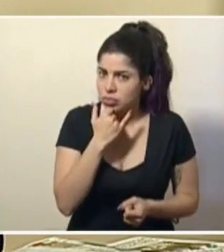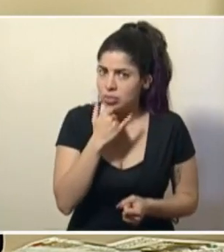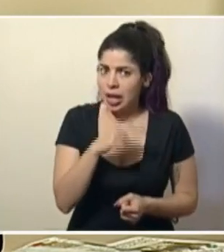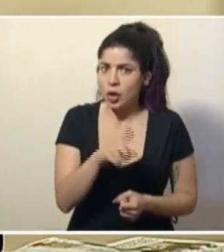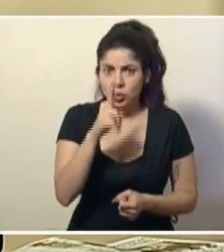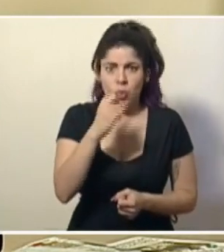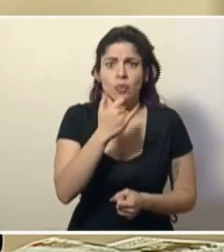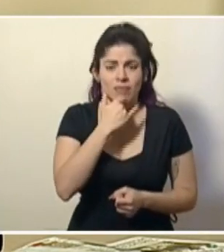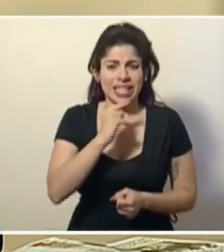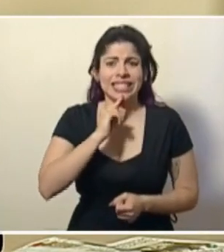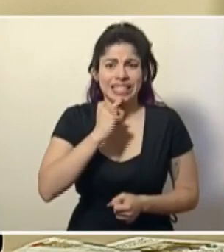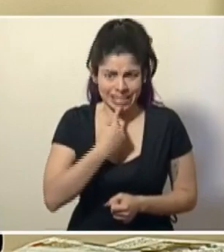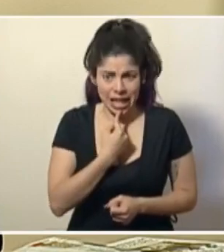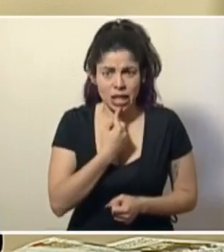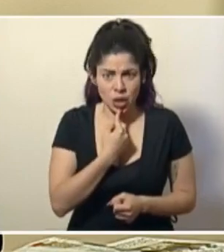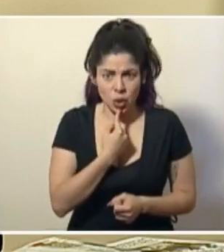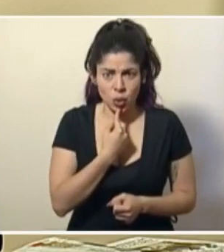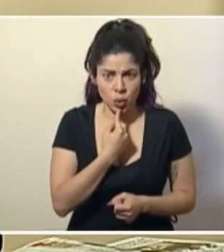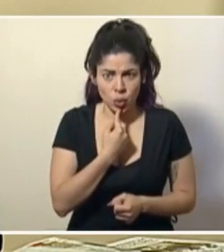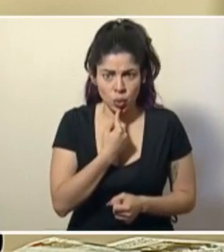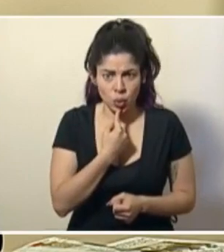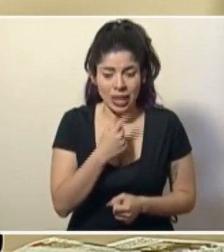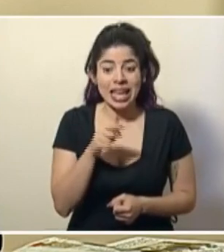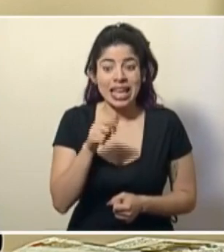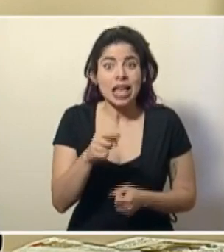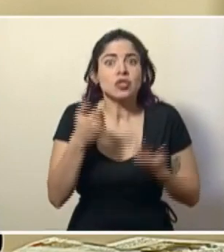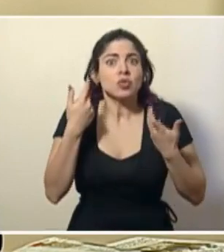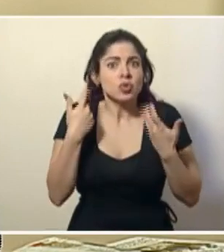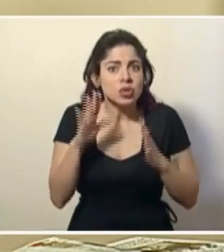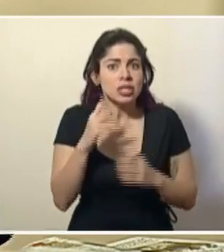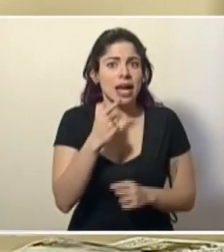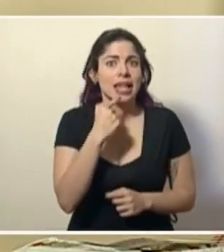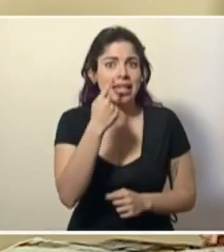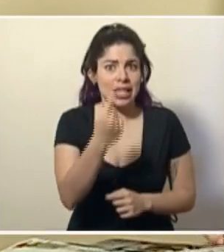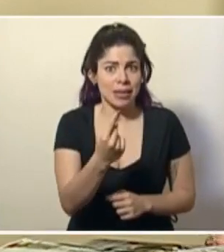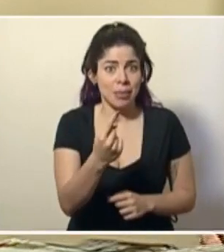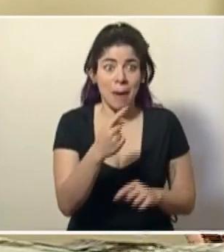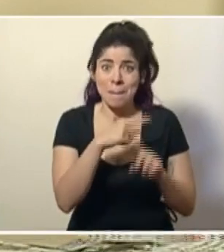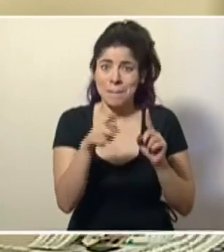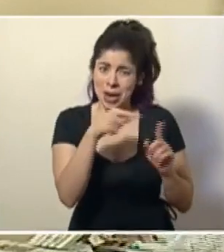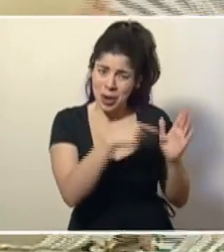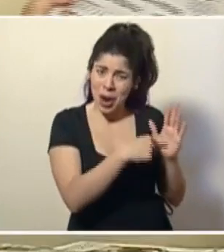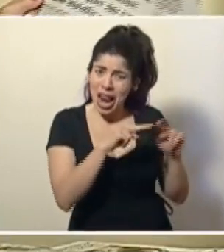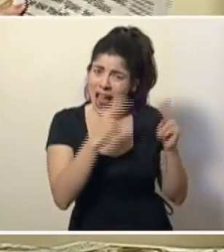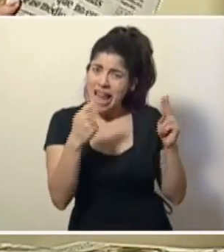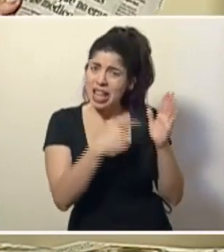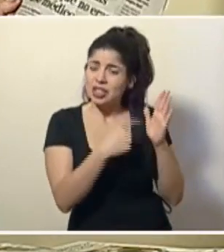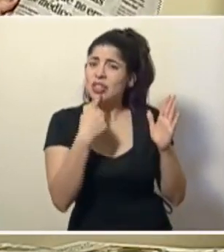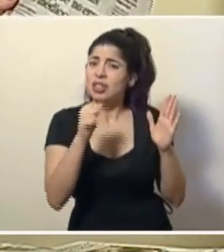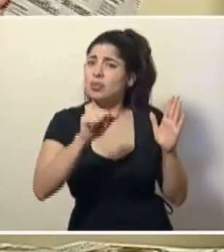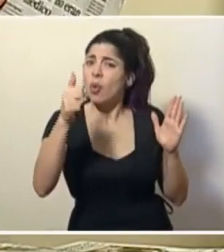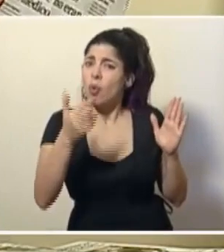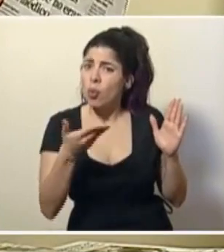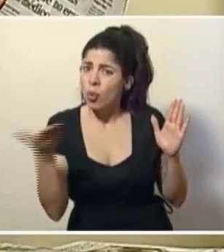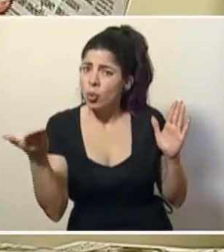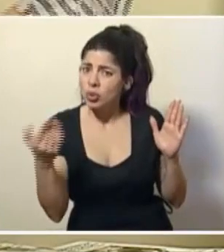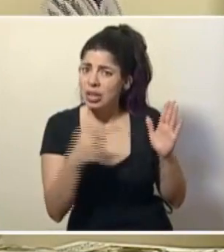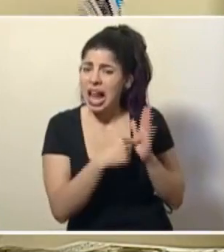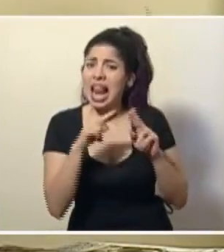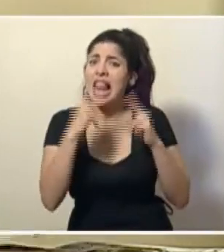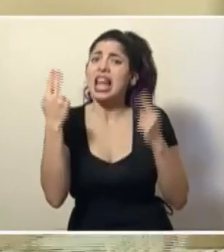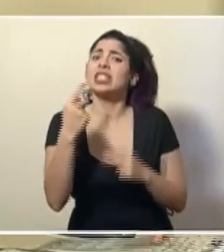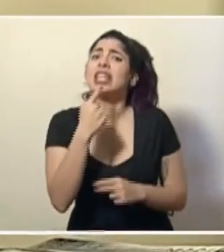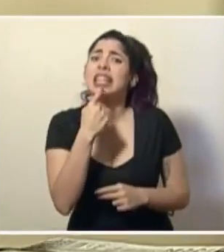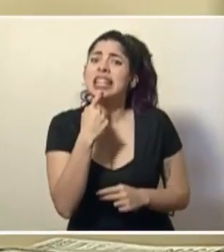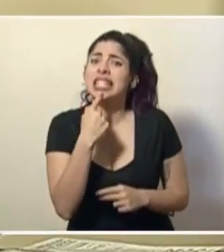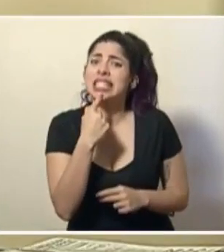una falla seria. Y eso lo dijimos, pero eso no es lo que está diciendo la Nación. La Nación está